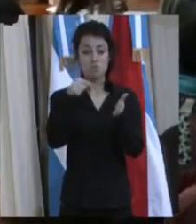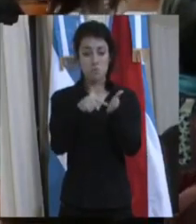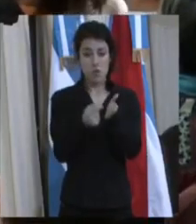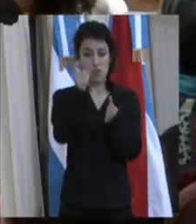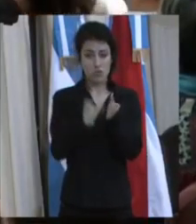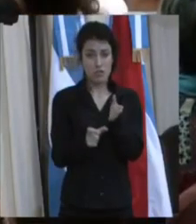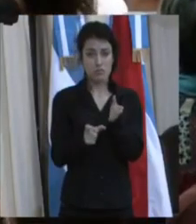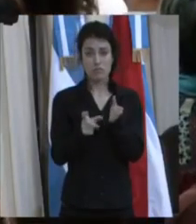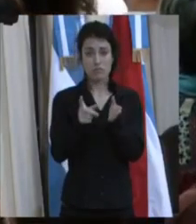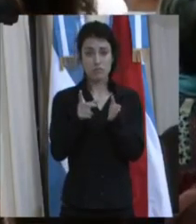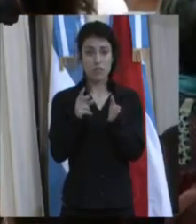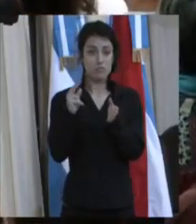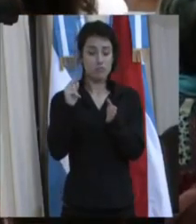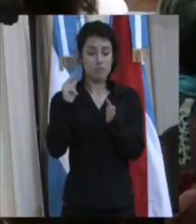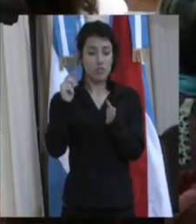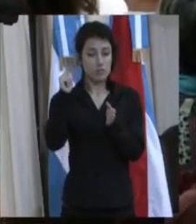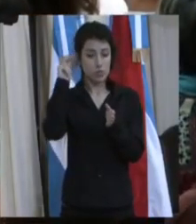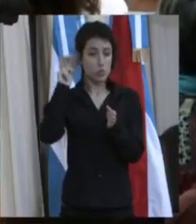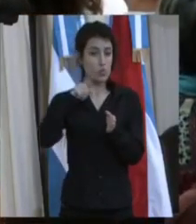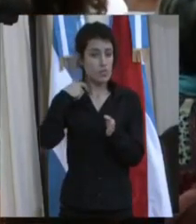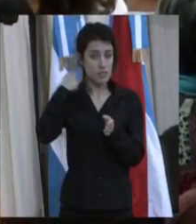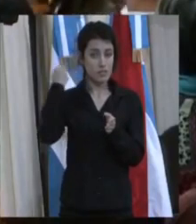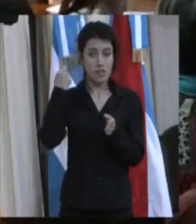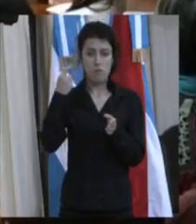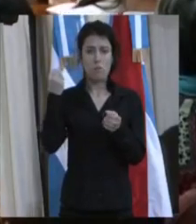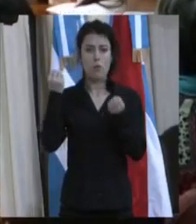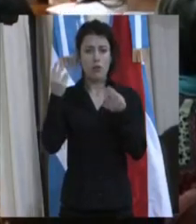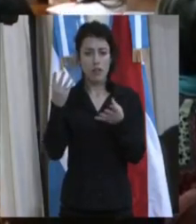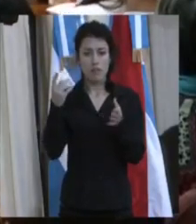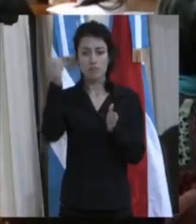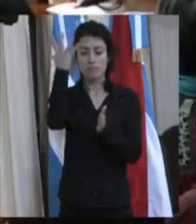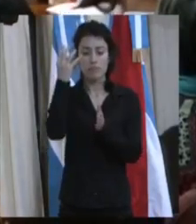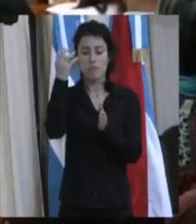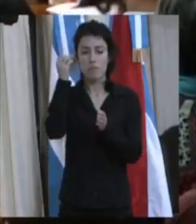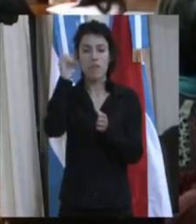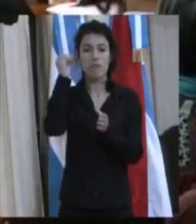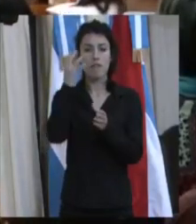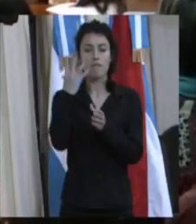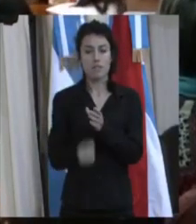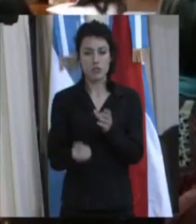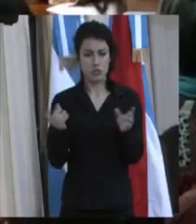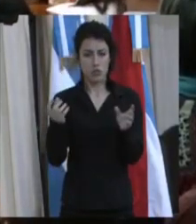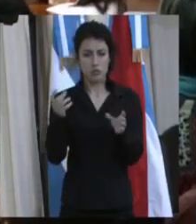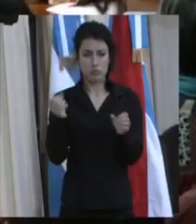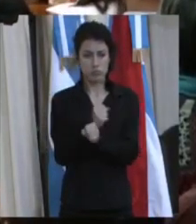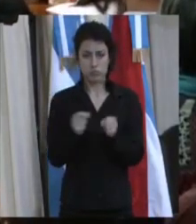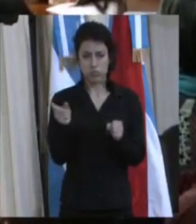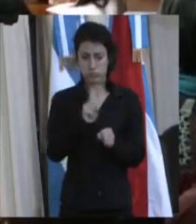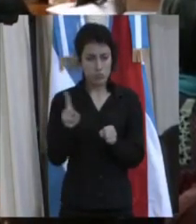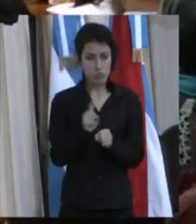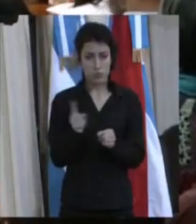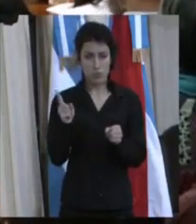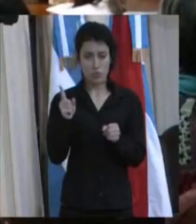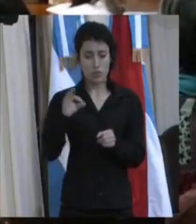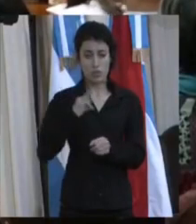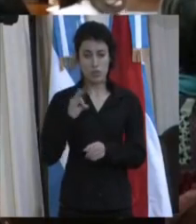se suicida por haber desaprobado injustamente un examen. Hay una gran movilización